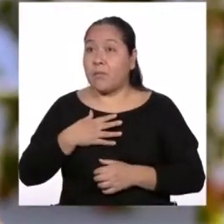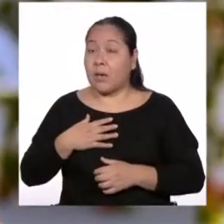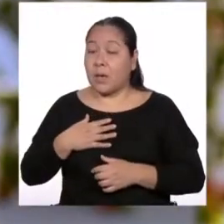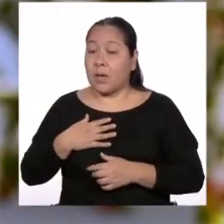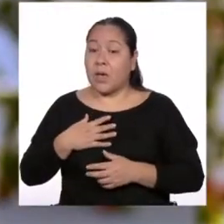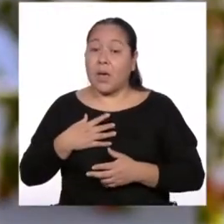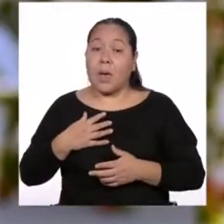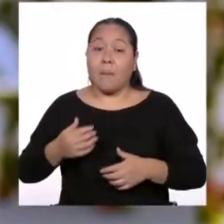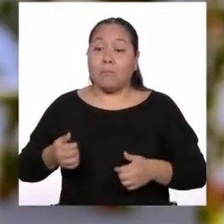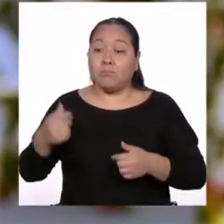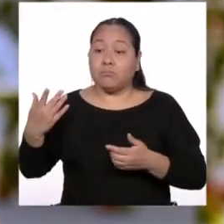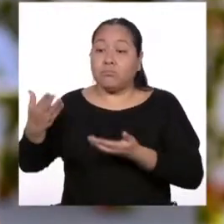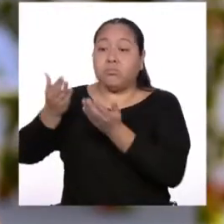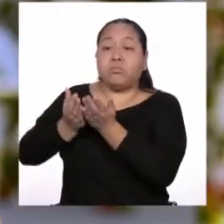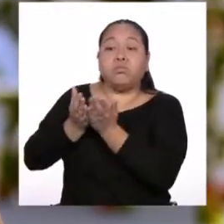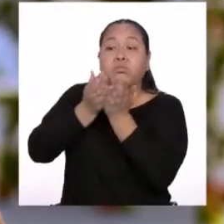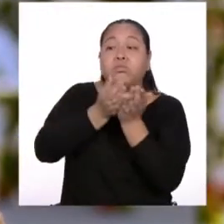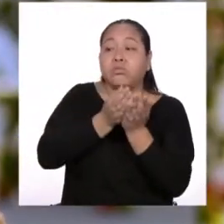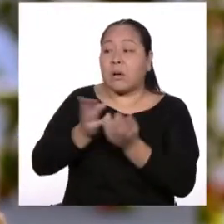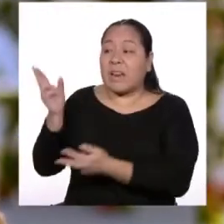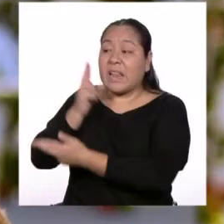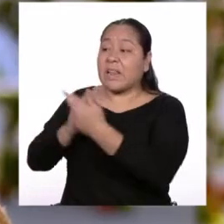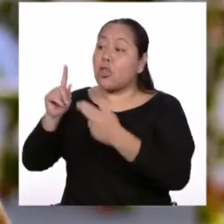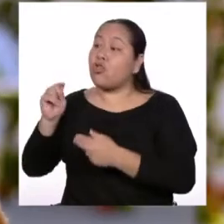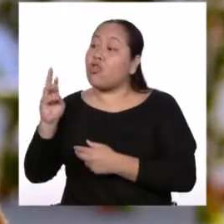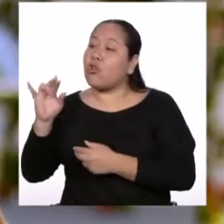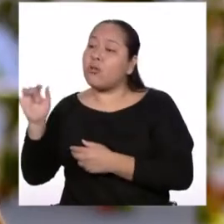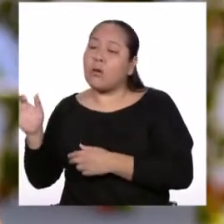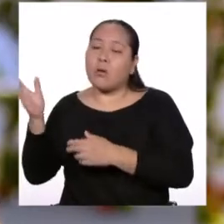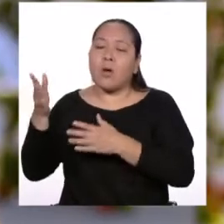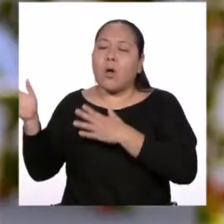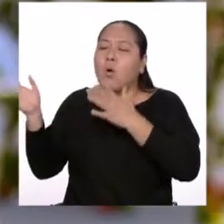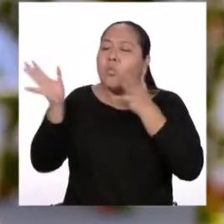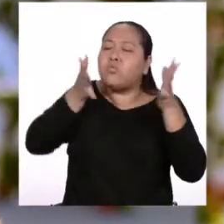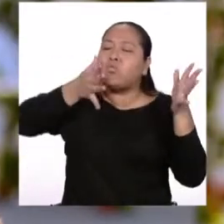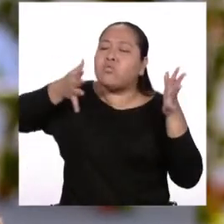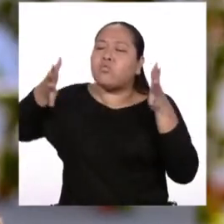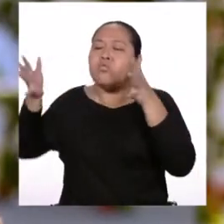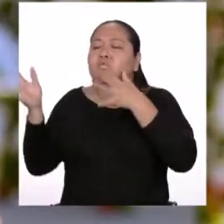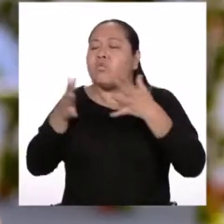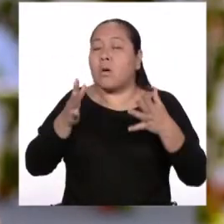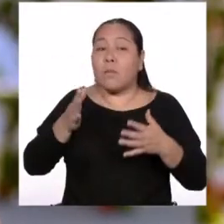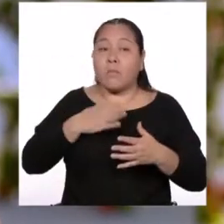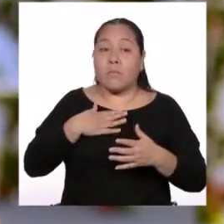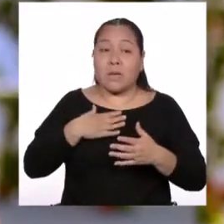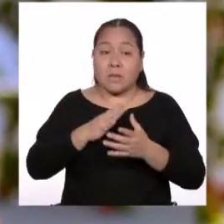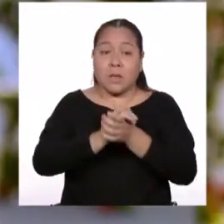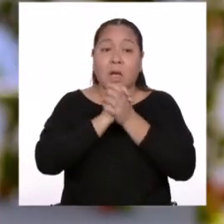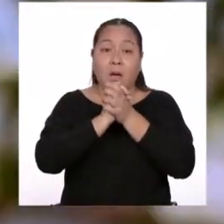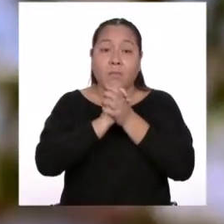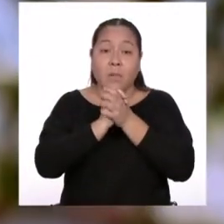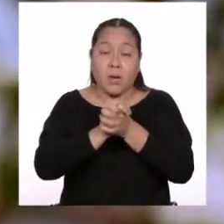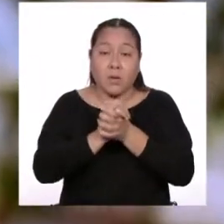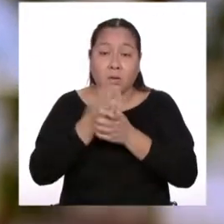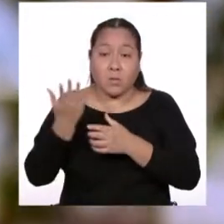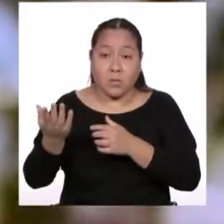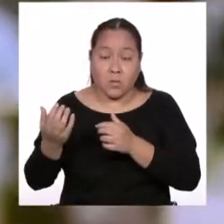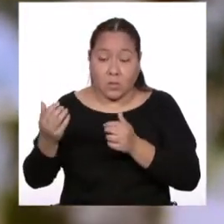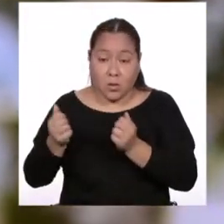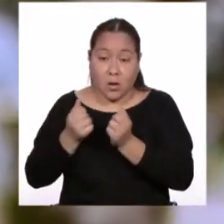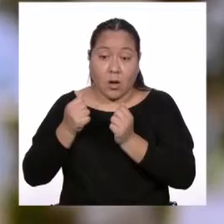de Troya, los dioses enviaron terribles vientos. Todos mis valientes compañeros de viaje perecieron, pero